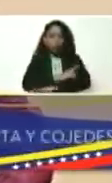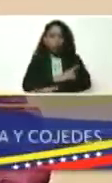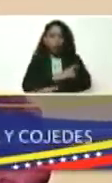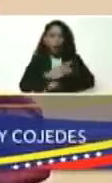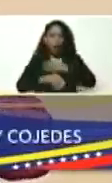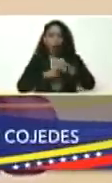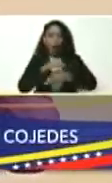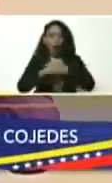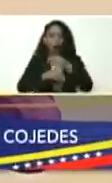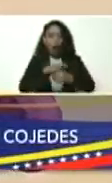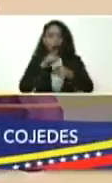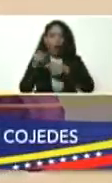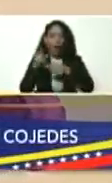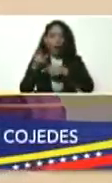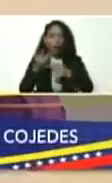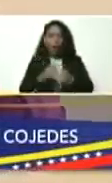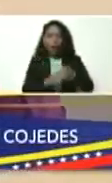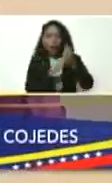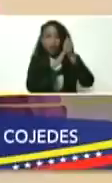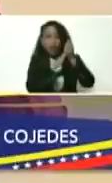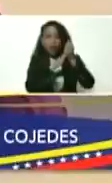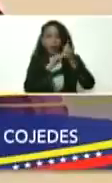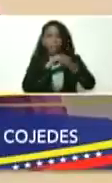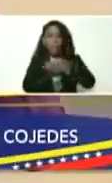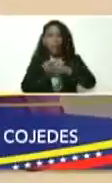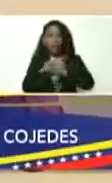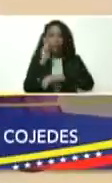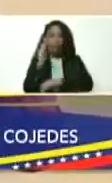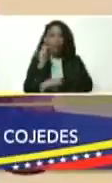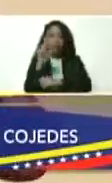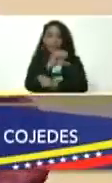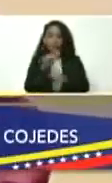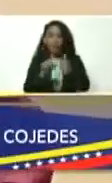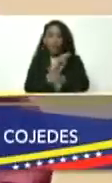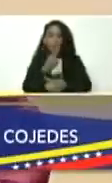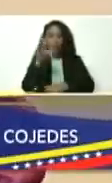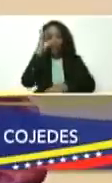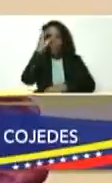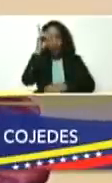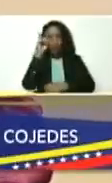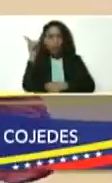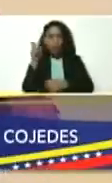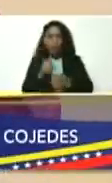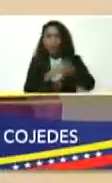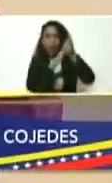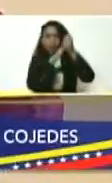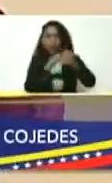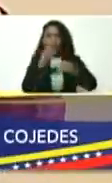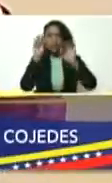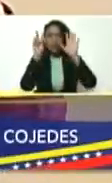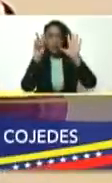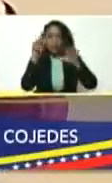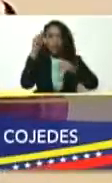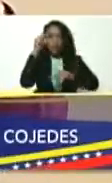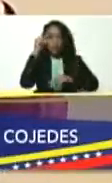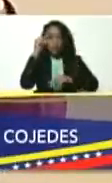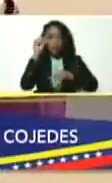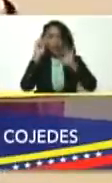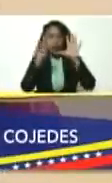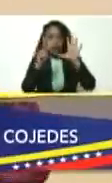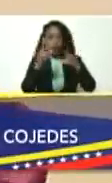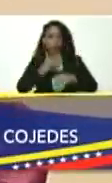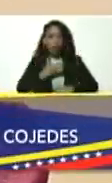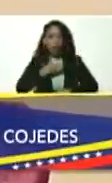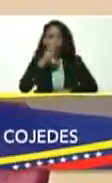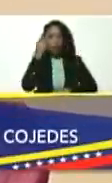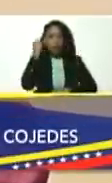donde esté encabezada por la ministra de financia y vicepresidenta del tse rodríguez siete alcaldes y